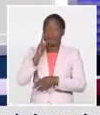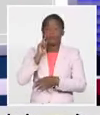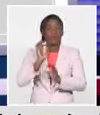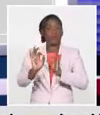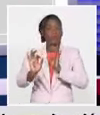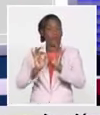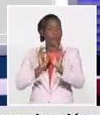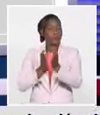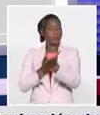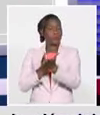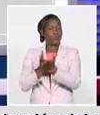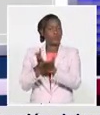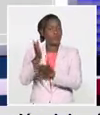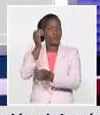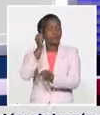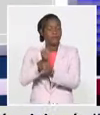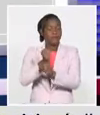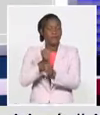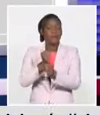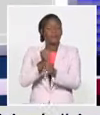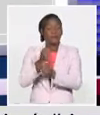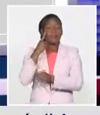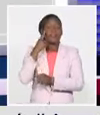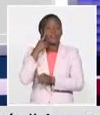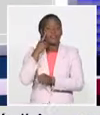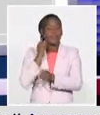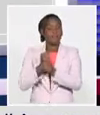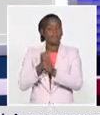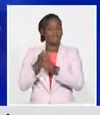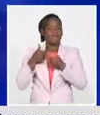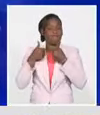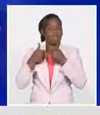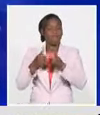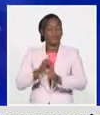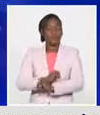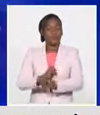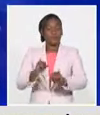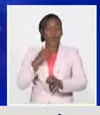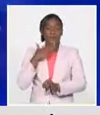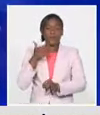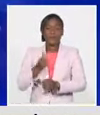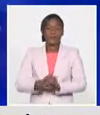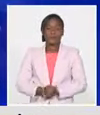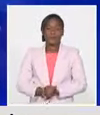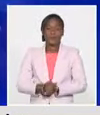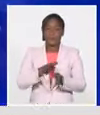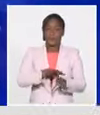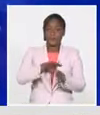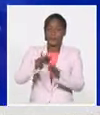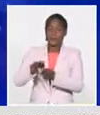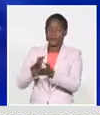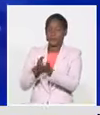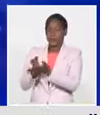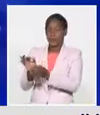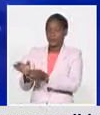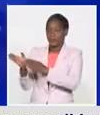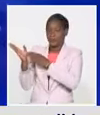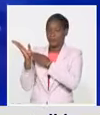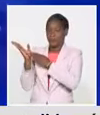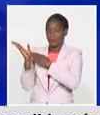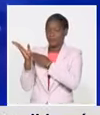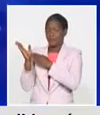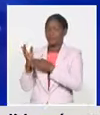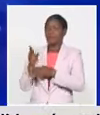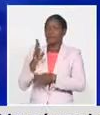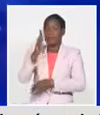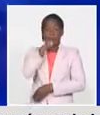trabajo intenso que sabemos que está realizando en el oriente de Cuba. Bueno, sigo por acá en nuestro estudio con la doctora Miladis Limonta, gerente del